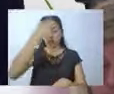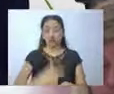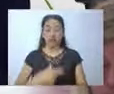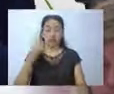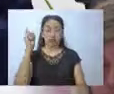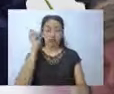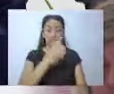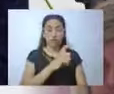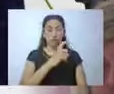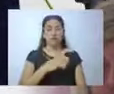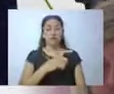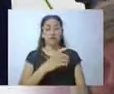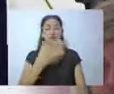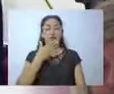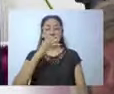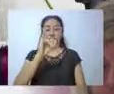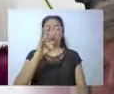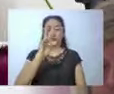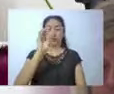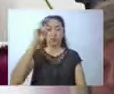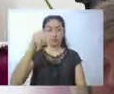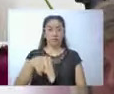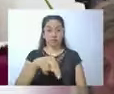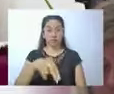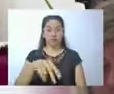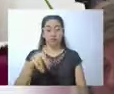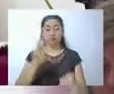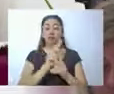Ivonne Tapia, el gerente municipal y quien